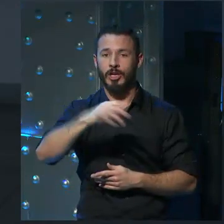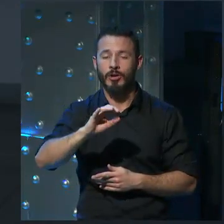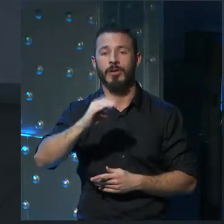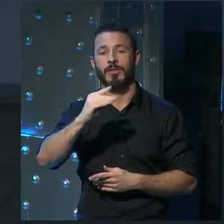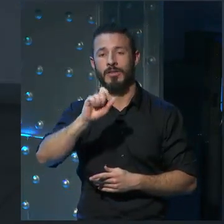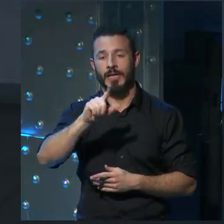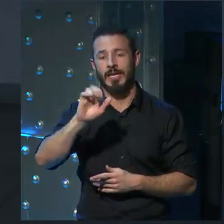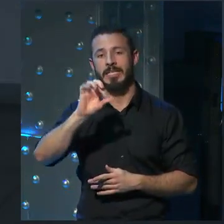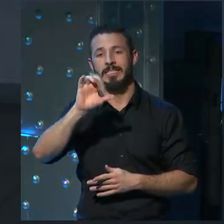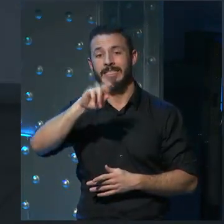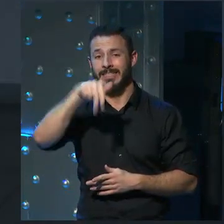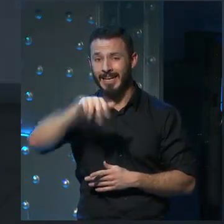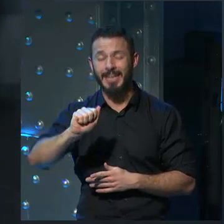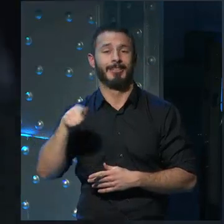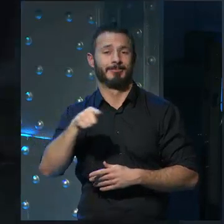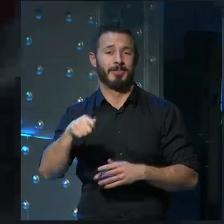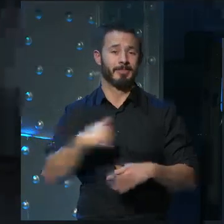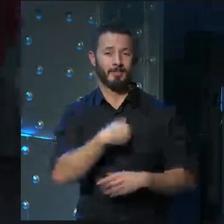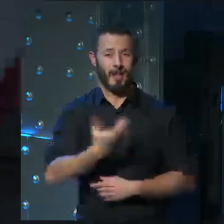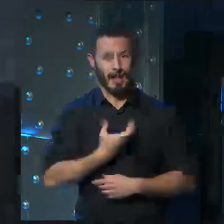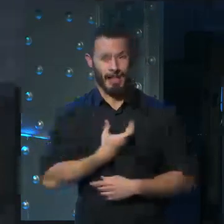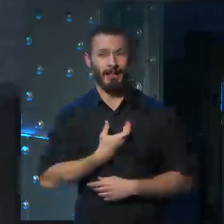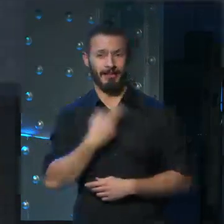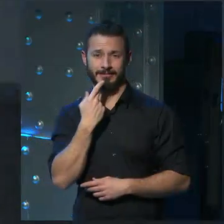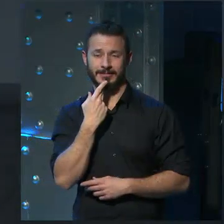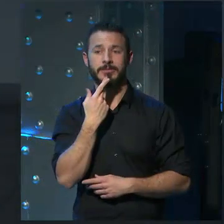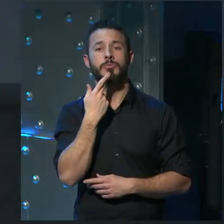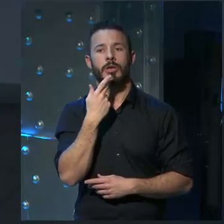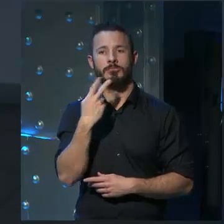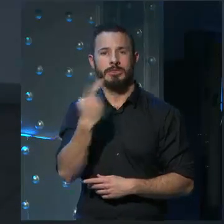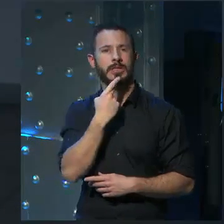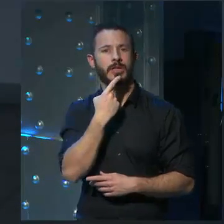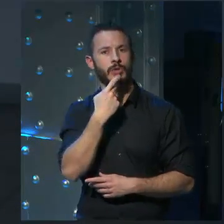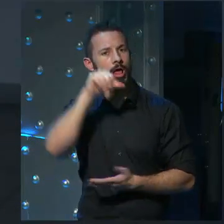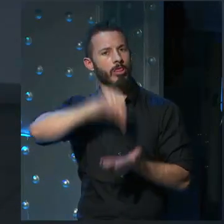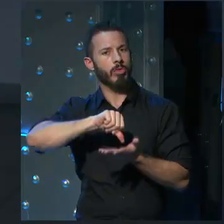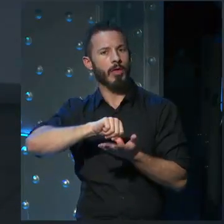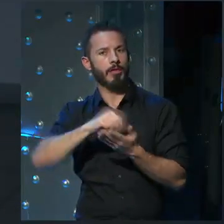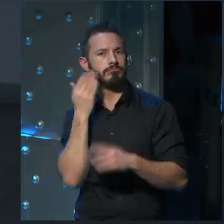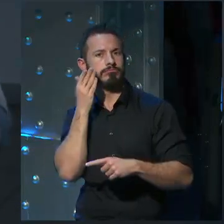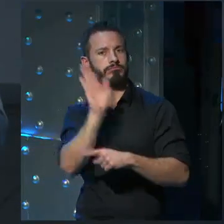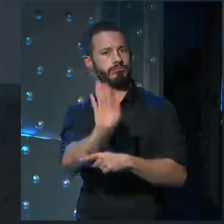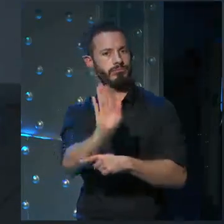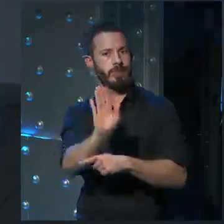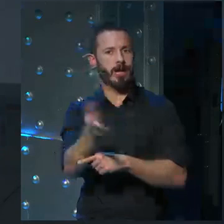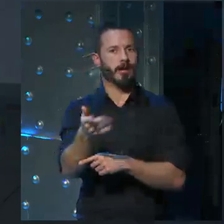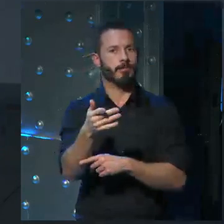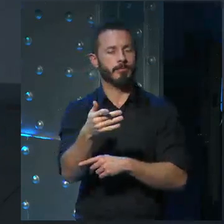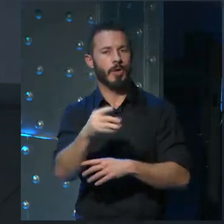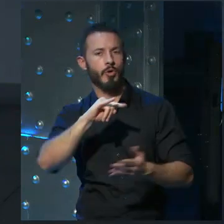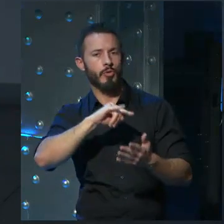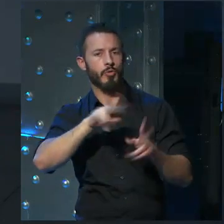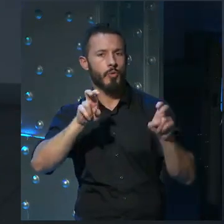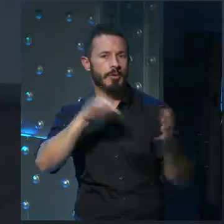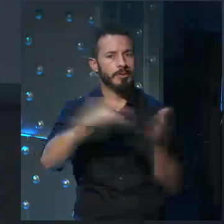ahí como alcalde y ha posicionado a Santander como ciudad de ejemplo de aprovechar las nuevas